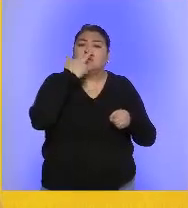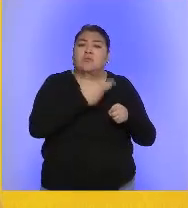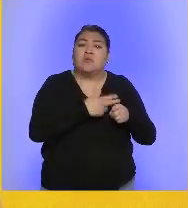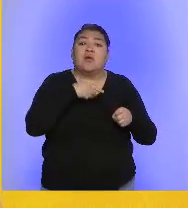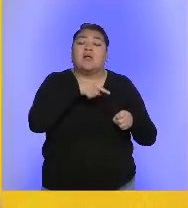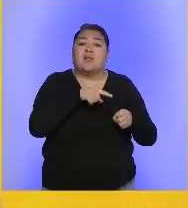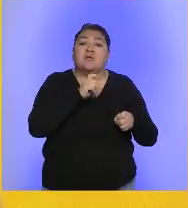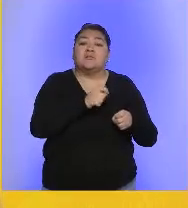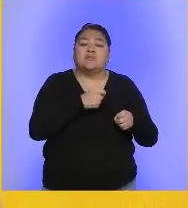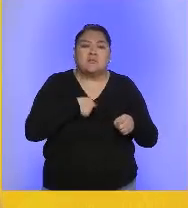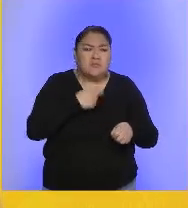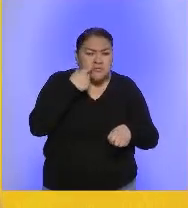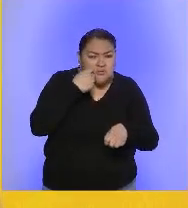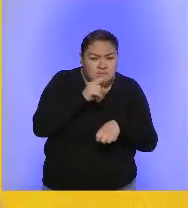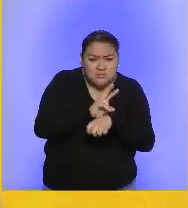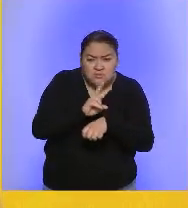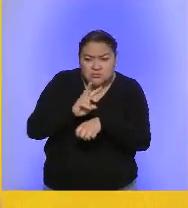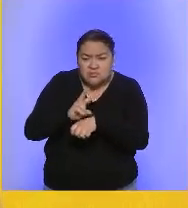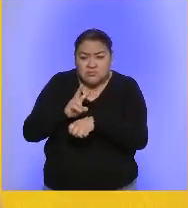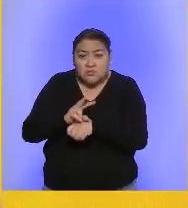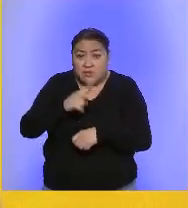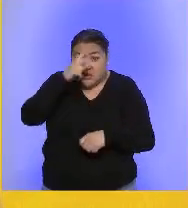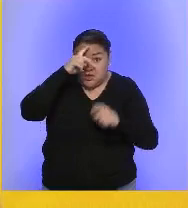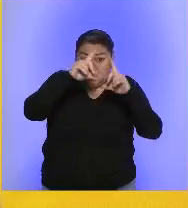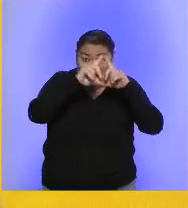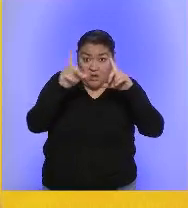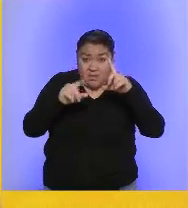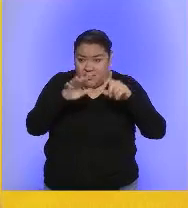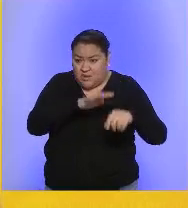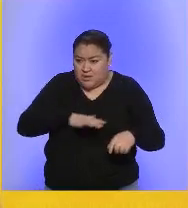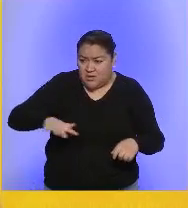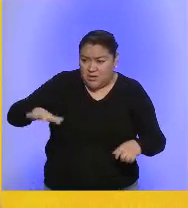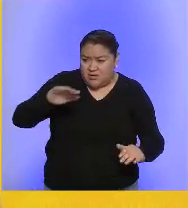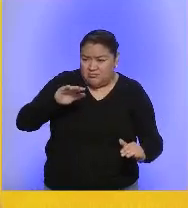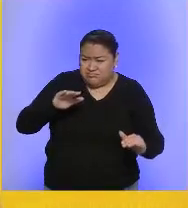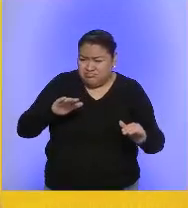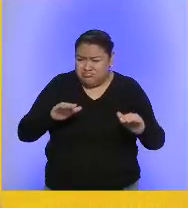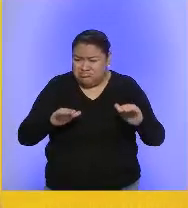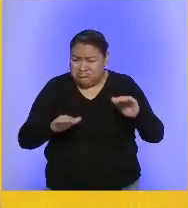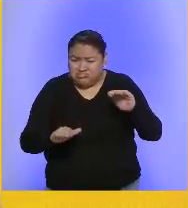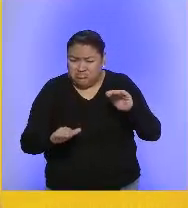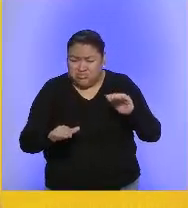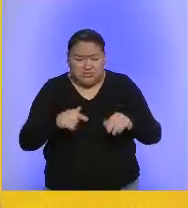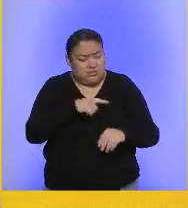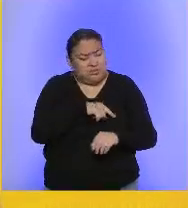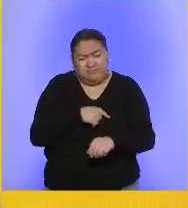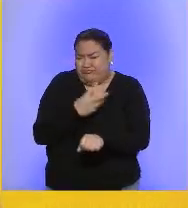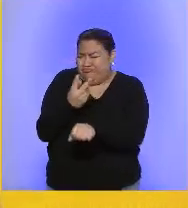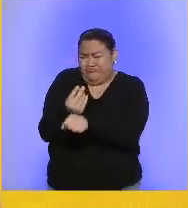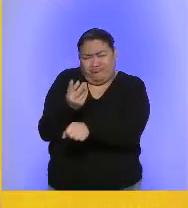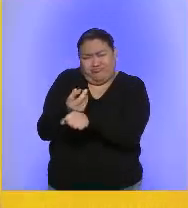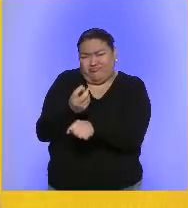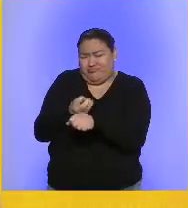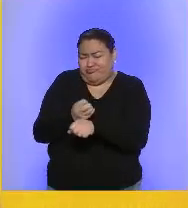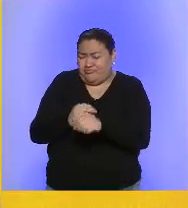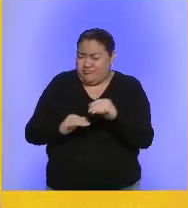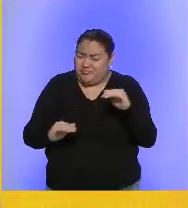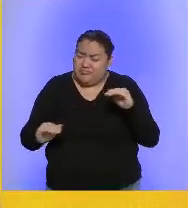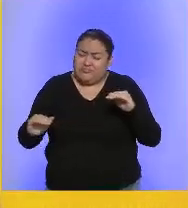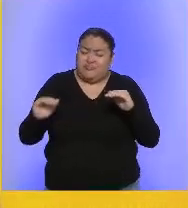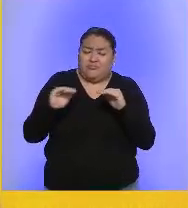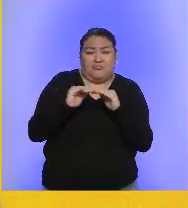país tanta desigualdad y sobre todo en el acceso al poder público. Por eso, porque la igualdad